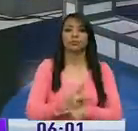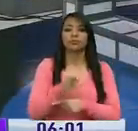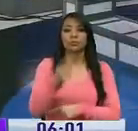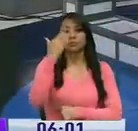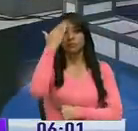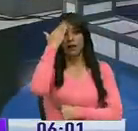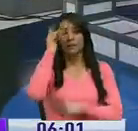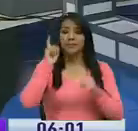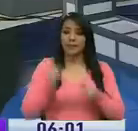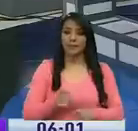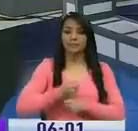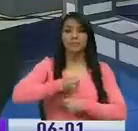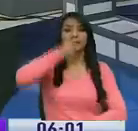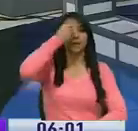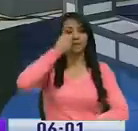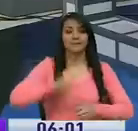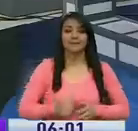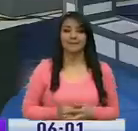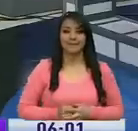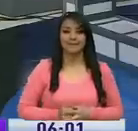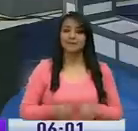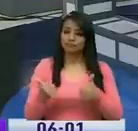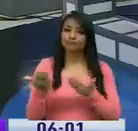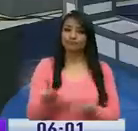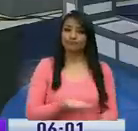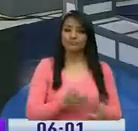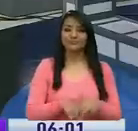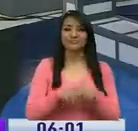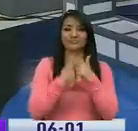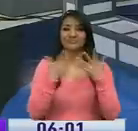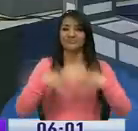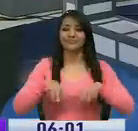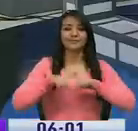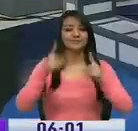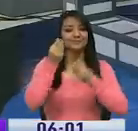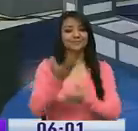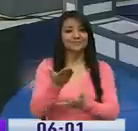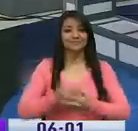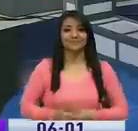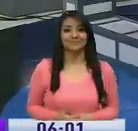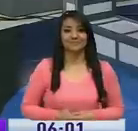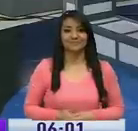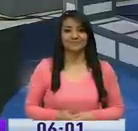salir con un buen paraguas bienvenidos aquí iniciamos hay mucho para